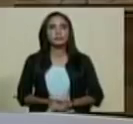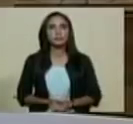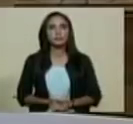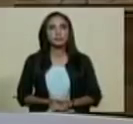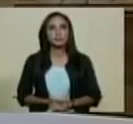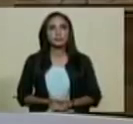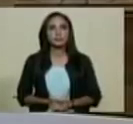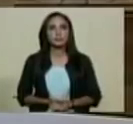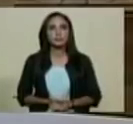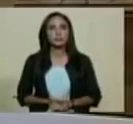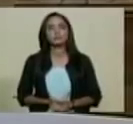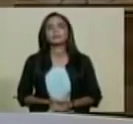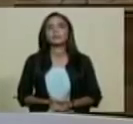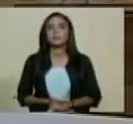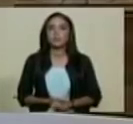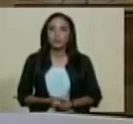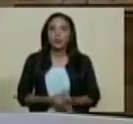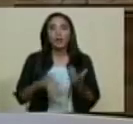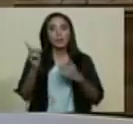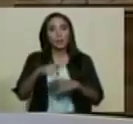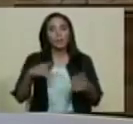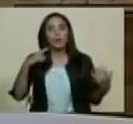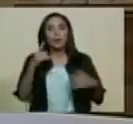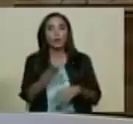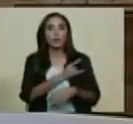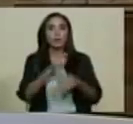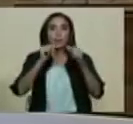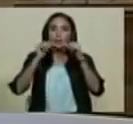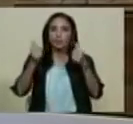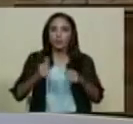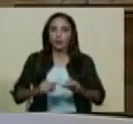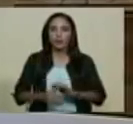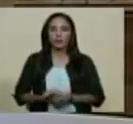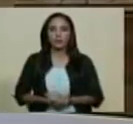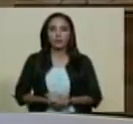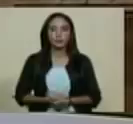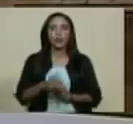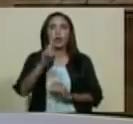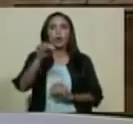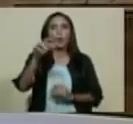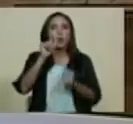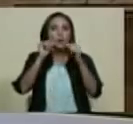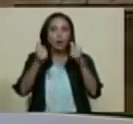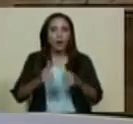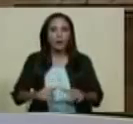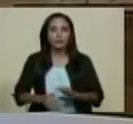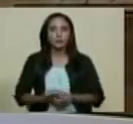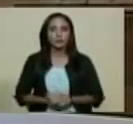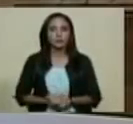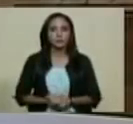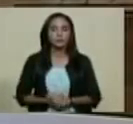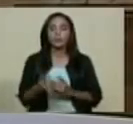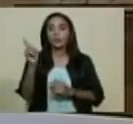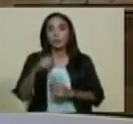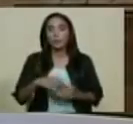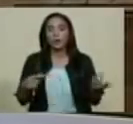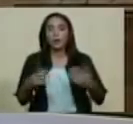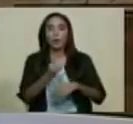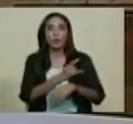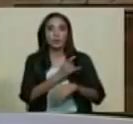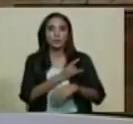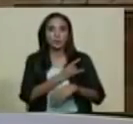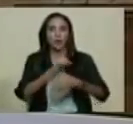la Universidad de las Artes, UNEARTE, la Universidad Nacional Latinoamericana del